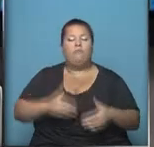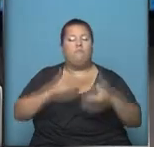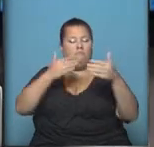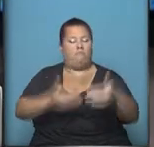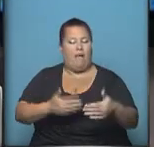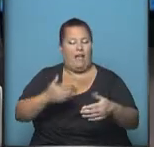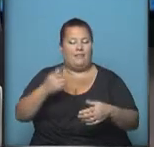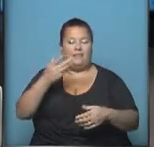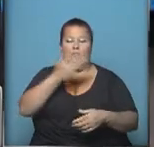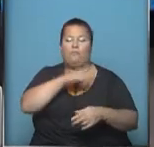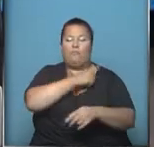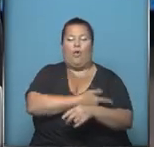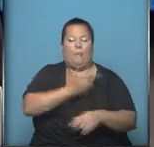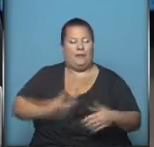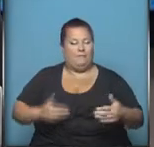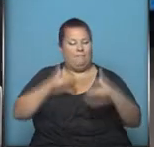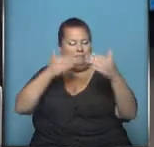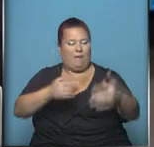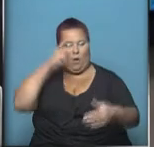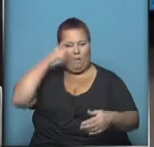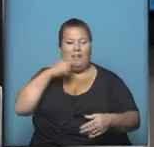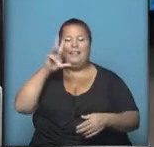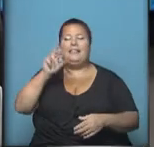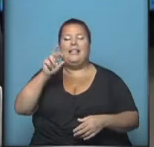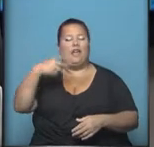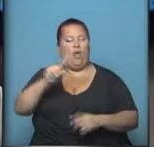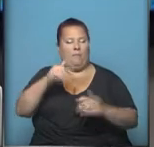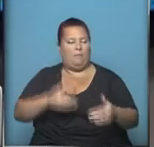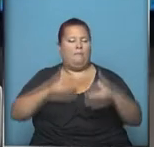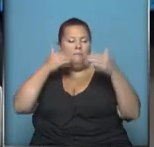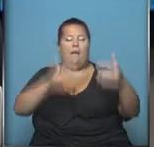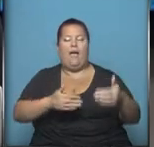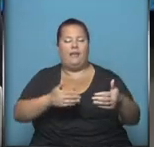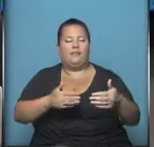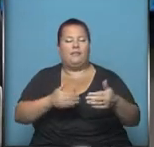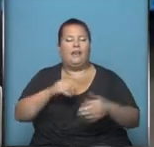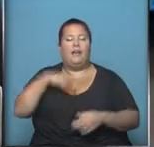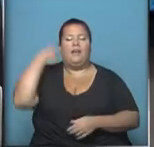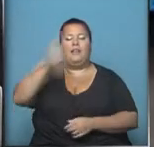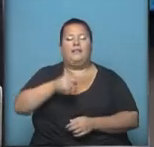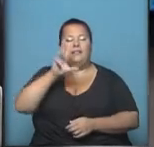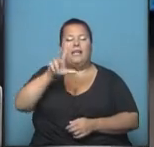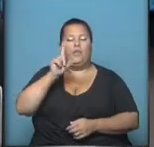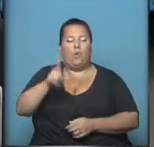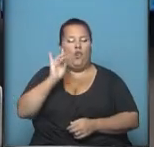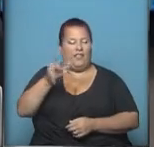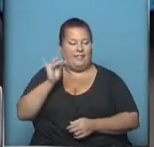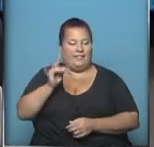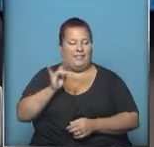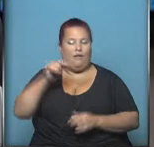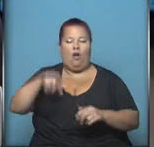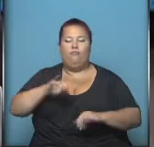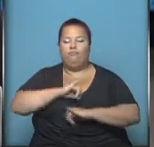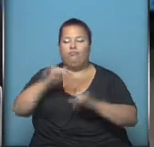ejecutivo nacional un mes más no finaliza el 30 de noviembre va a finalizar el próximo 31 de diciembre hoy se